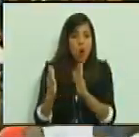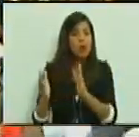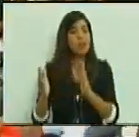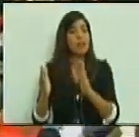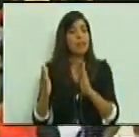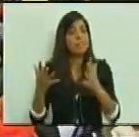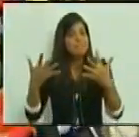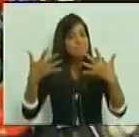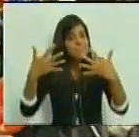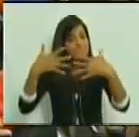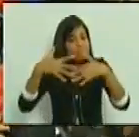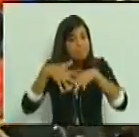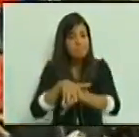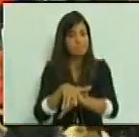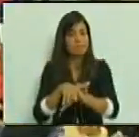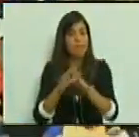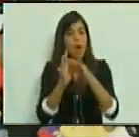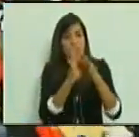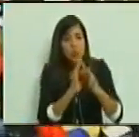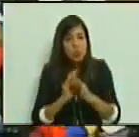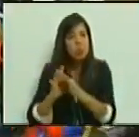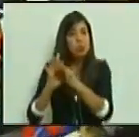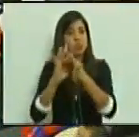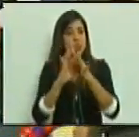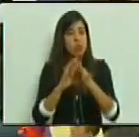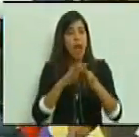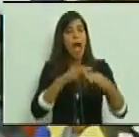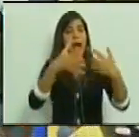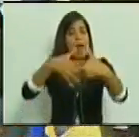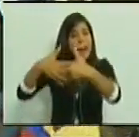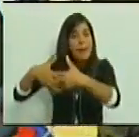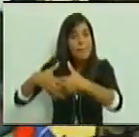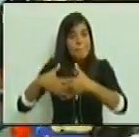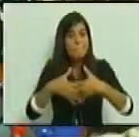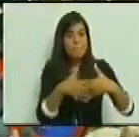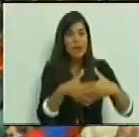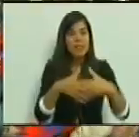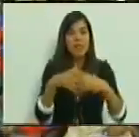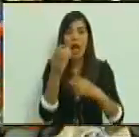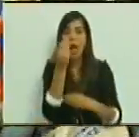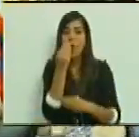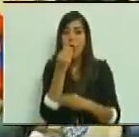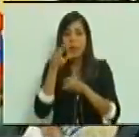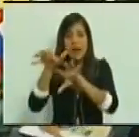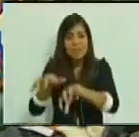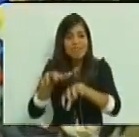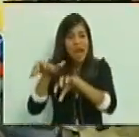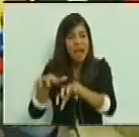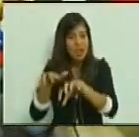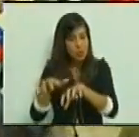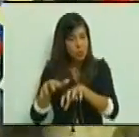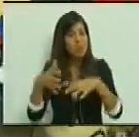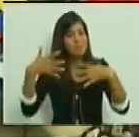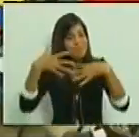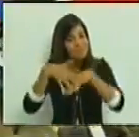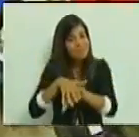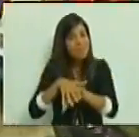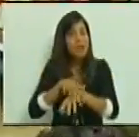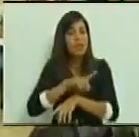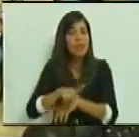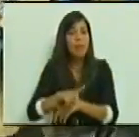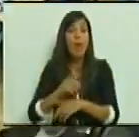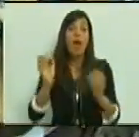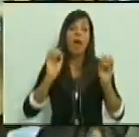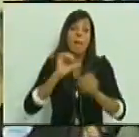articulación, coordinación y armonización de los actores de todo el sector agroalimentario, público, comunal,